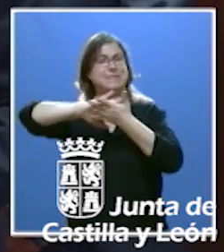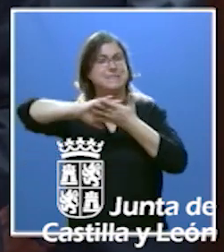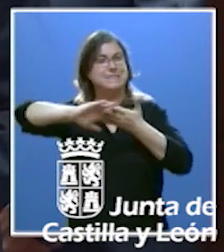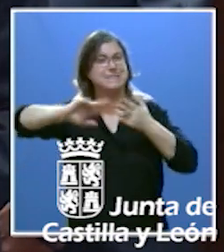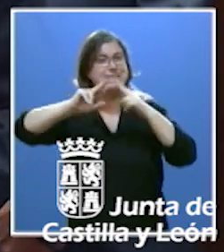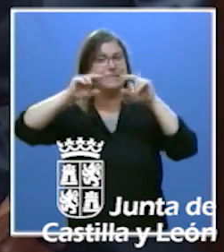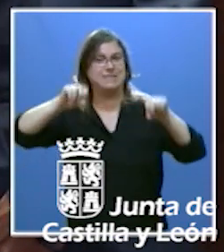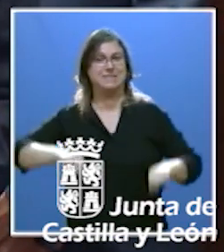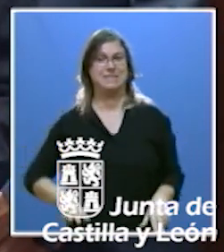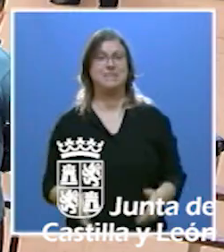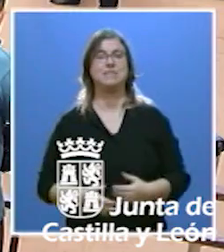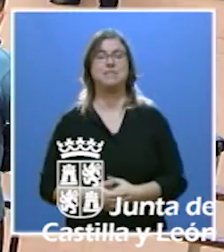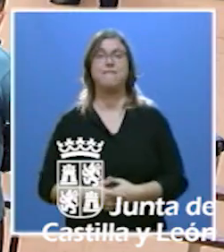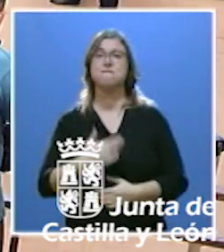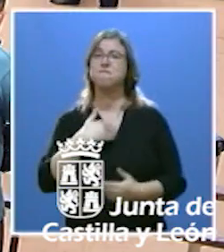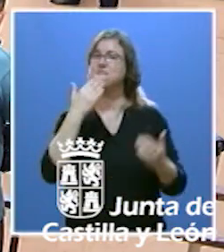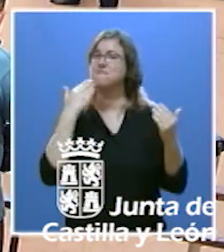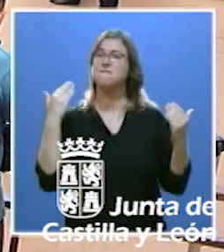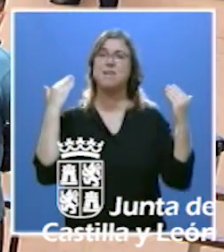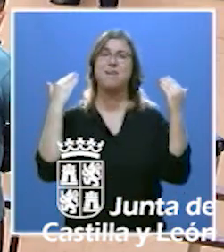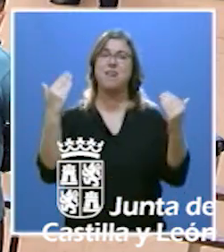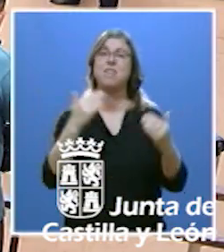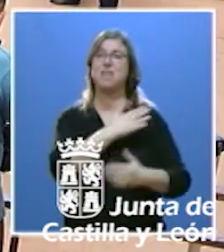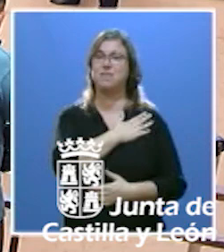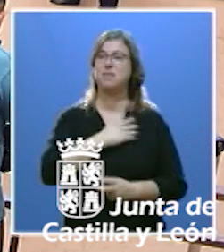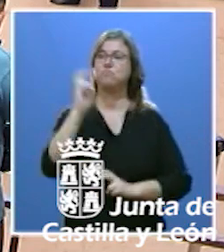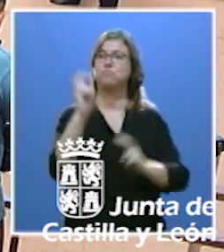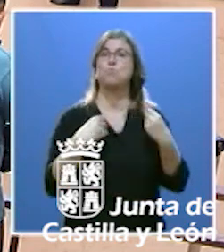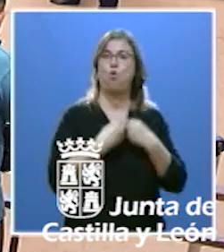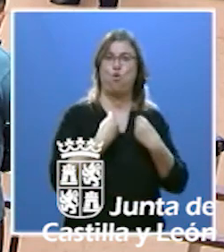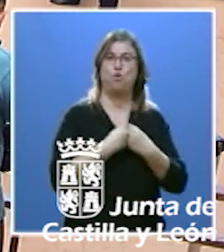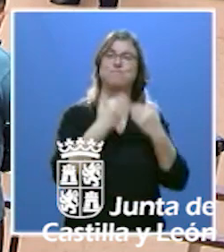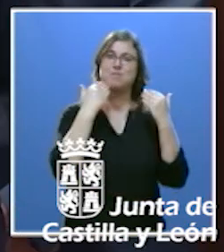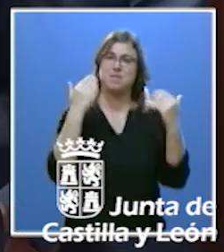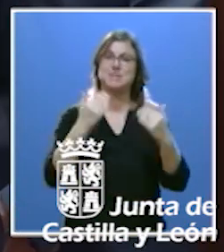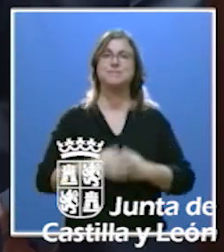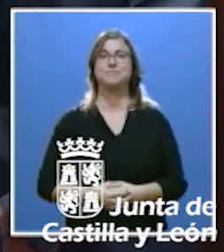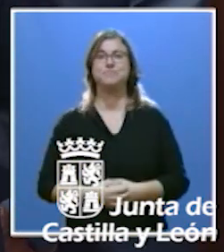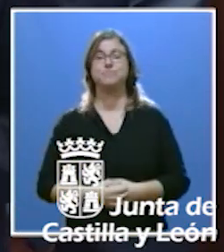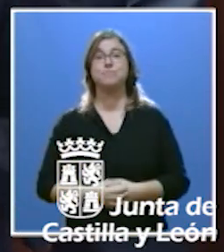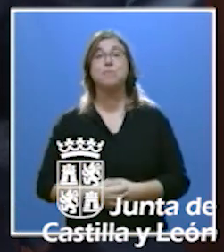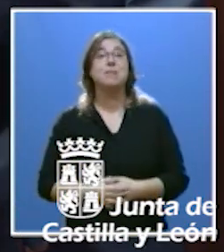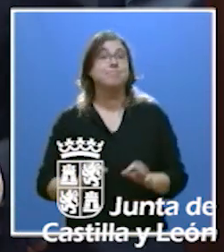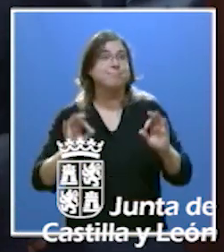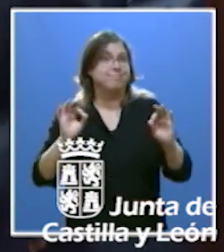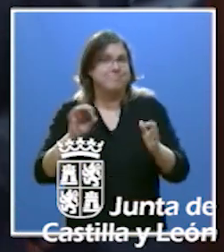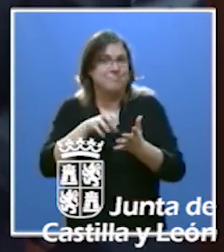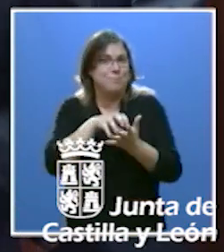veía. Y os agradezco que hayáis querido acompañarme. En el que, sin